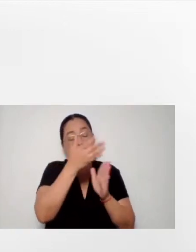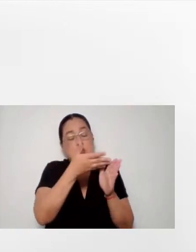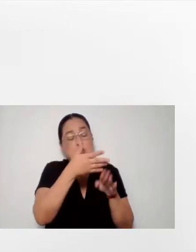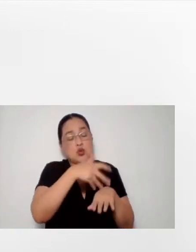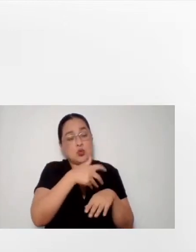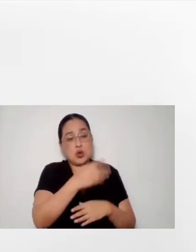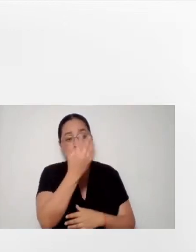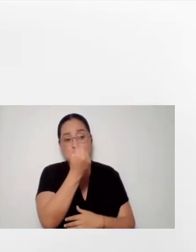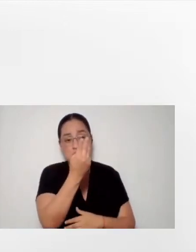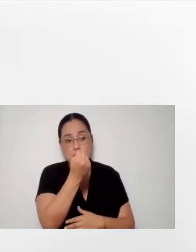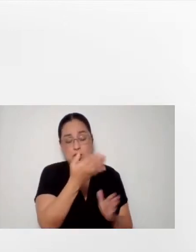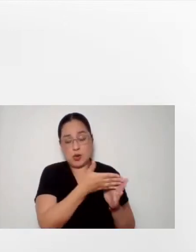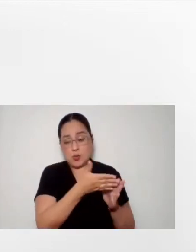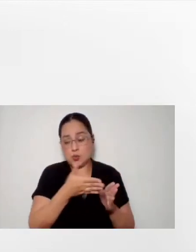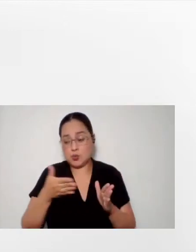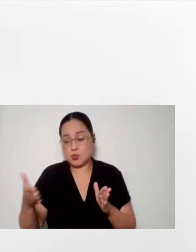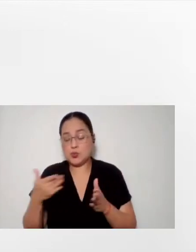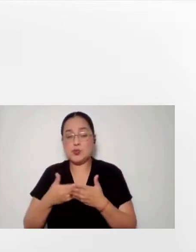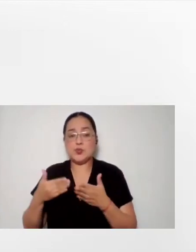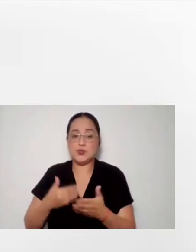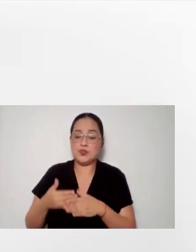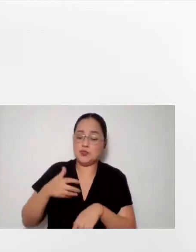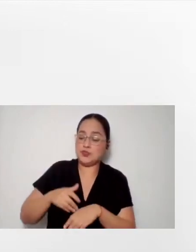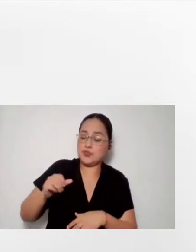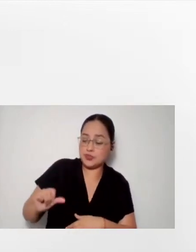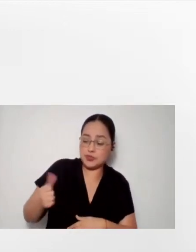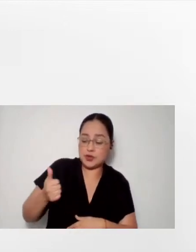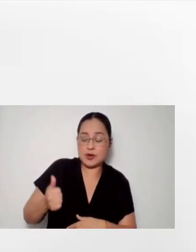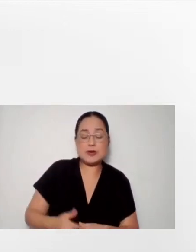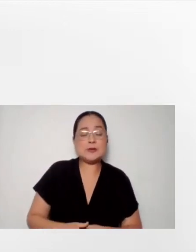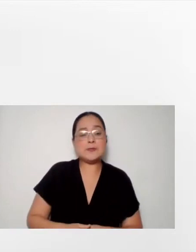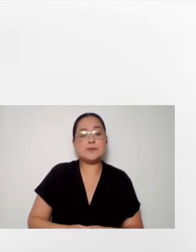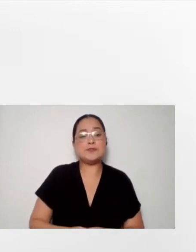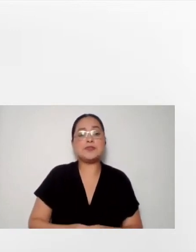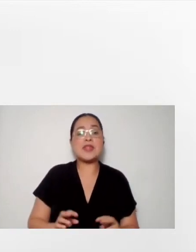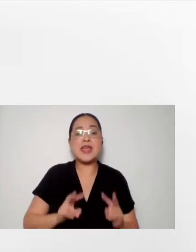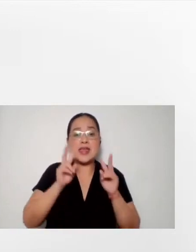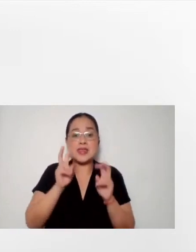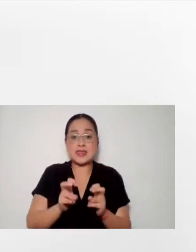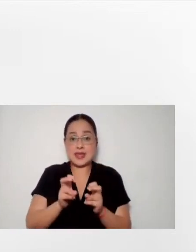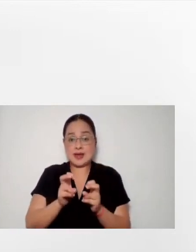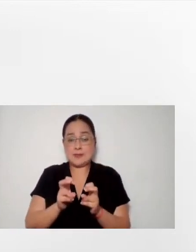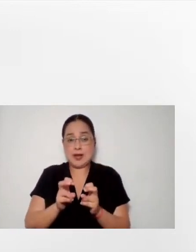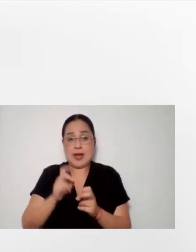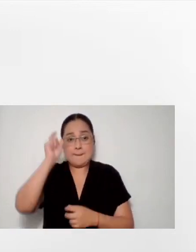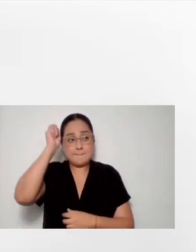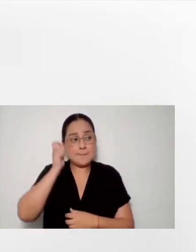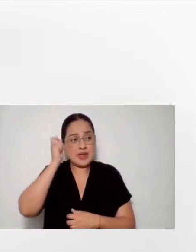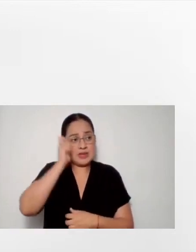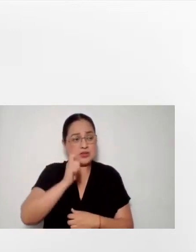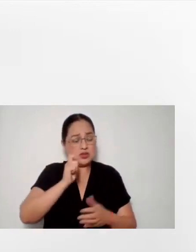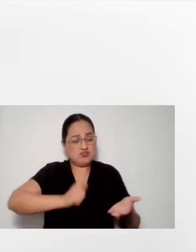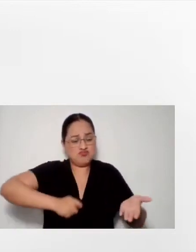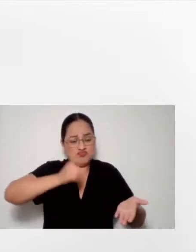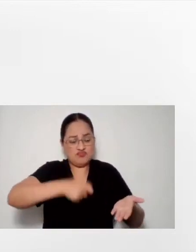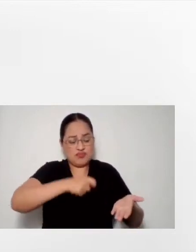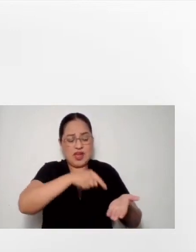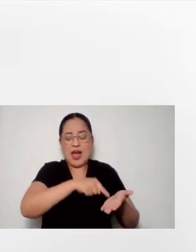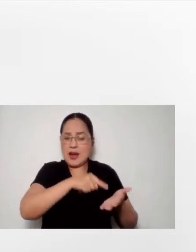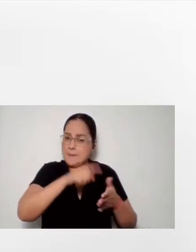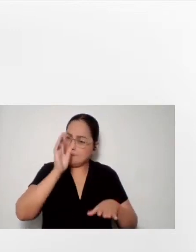esto permite ver que en el tema de alimentos ya las sentencias son muy específicas y bueno,